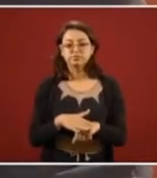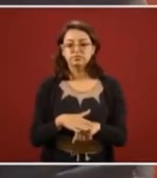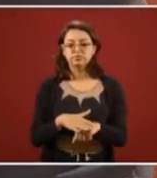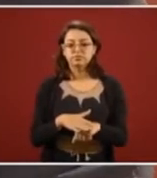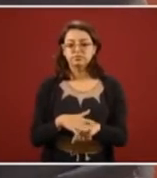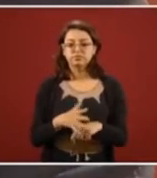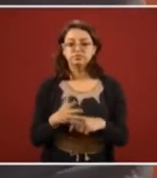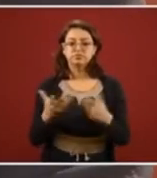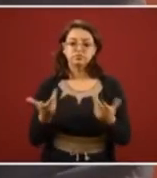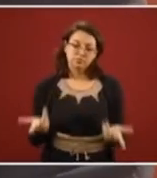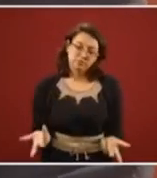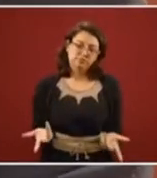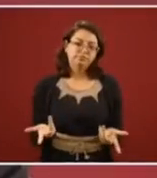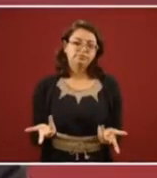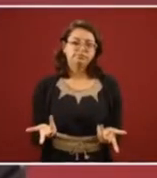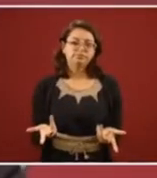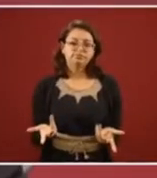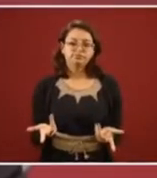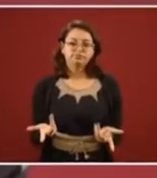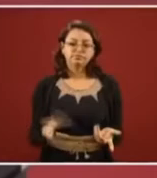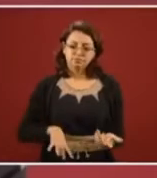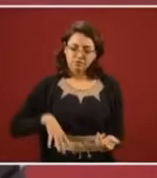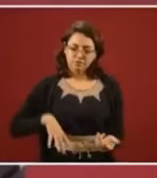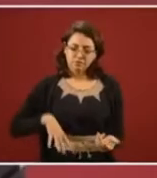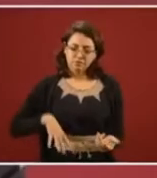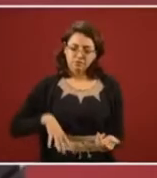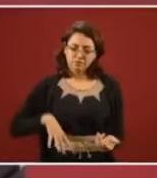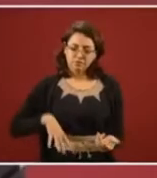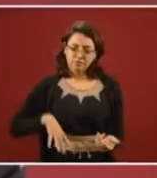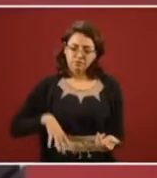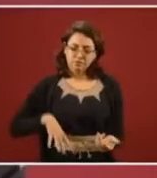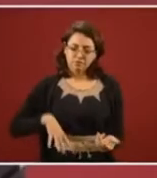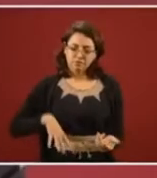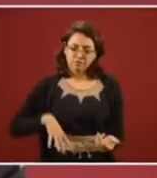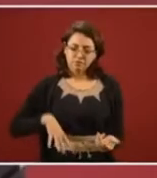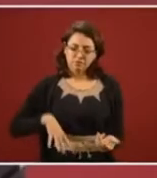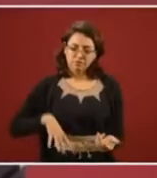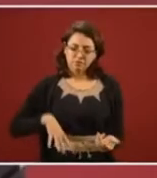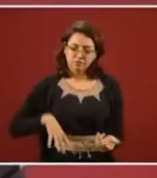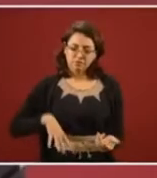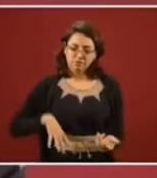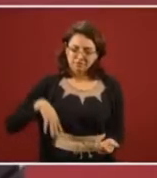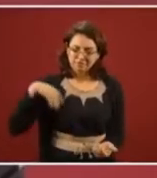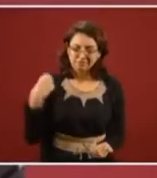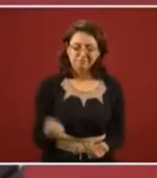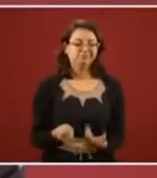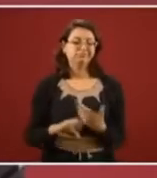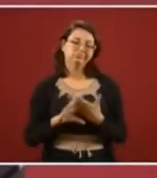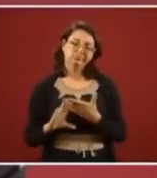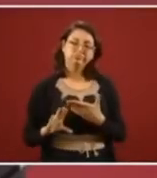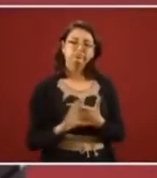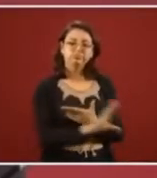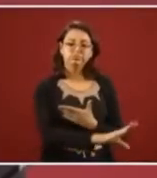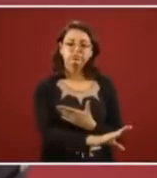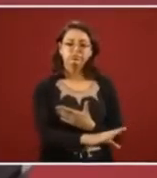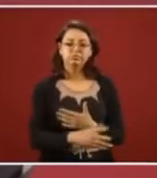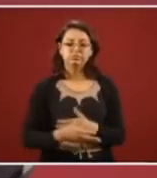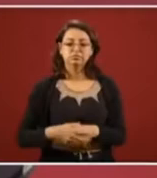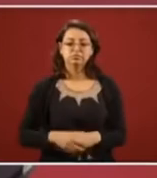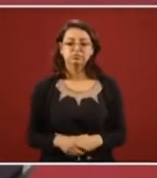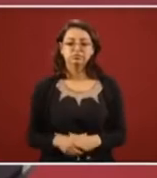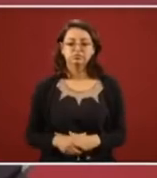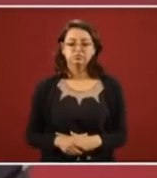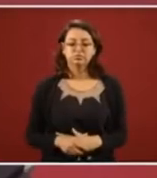pues no se quedan ratificando exceso e